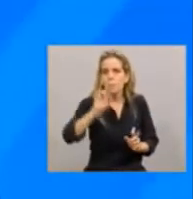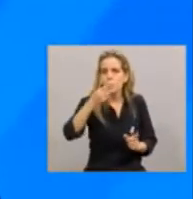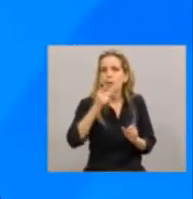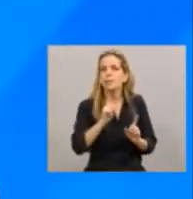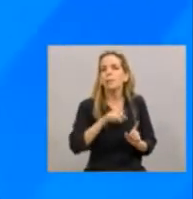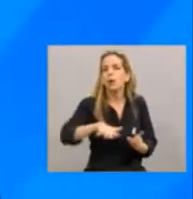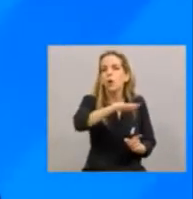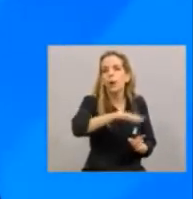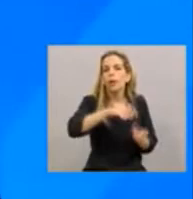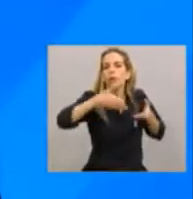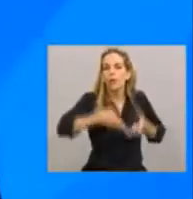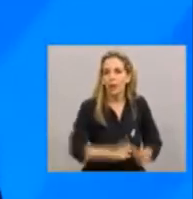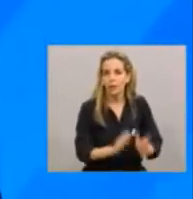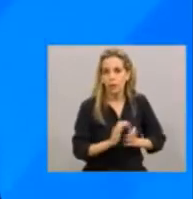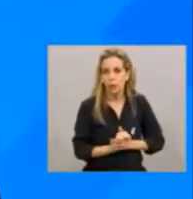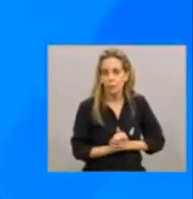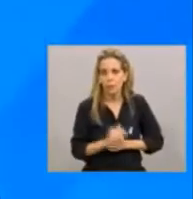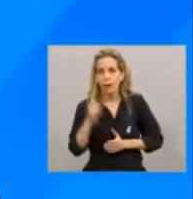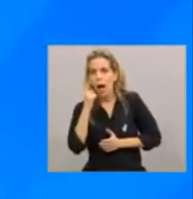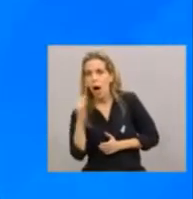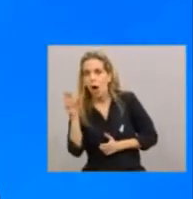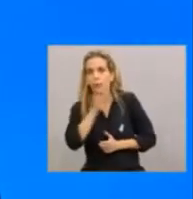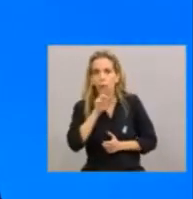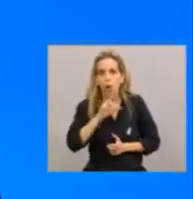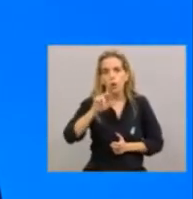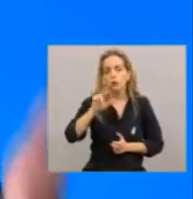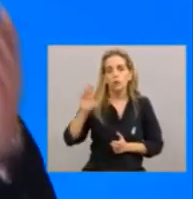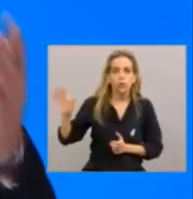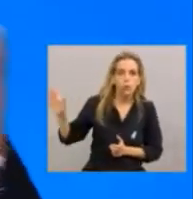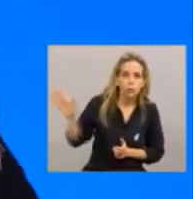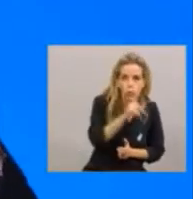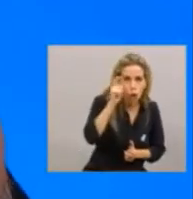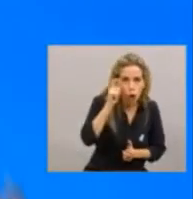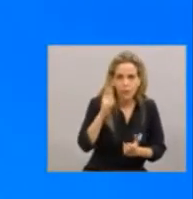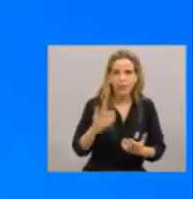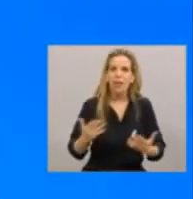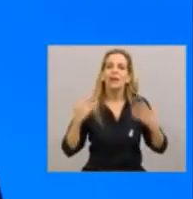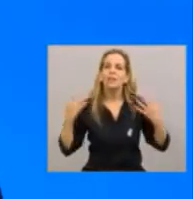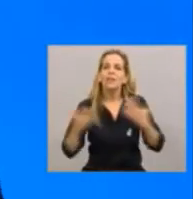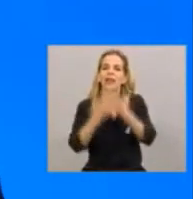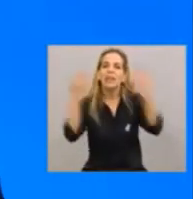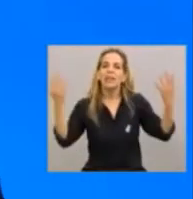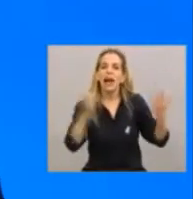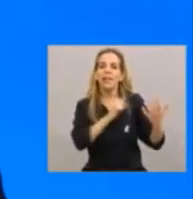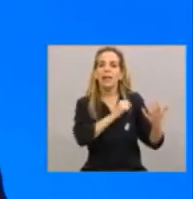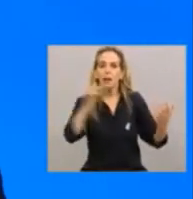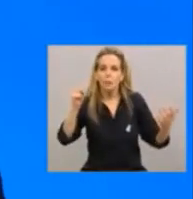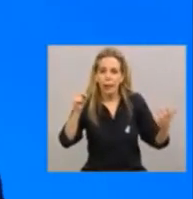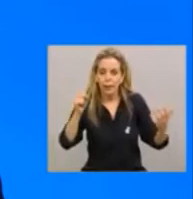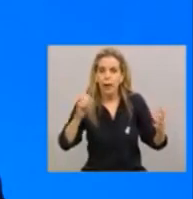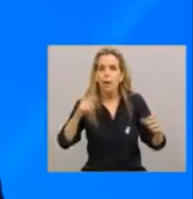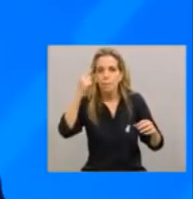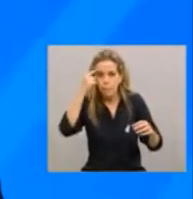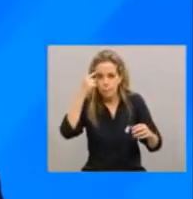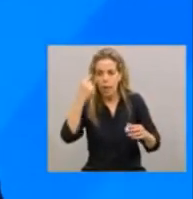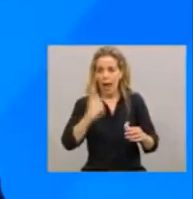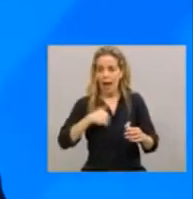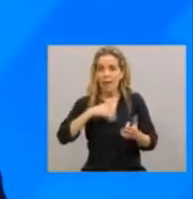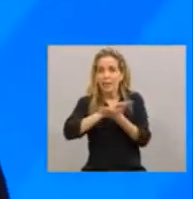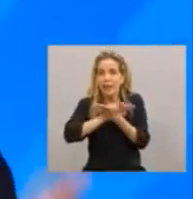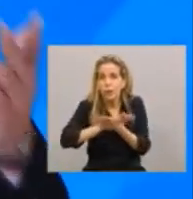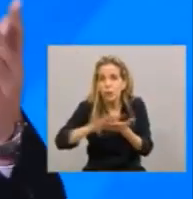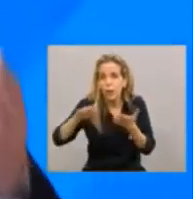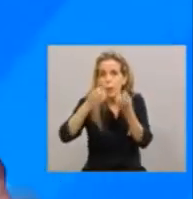a todos a todas a todas feliz día de la patria otra argentina empieza hoy